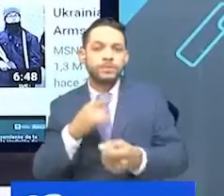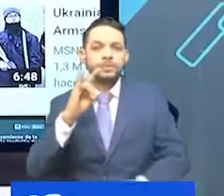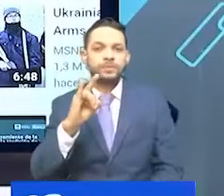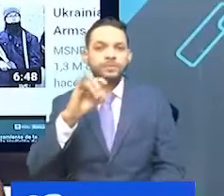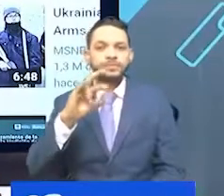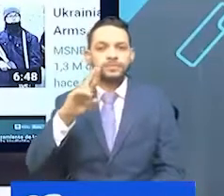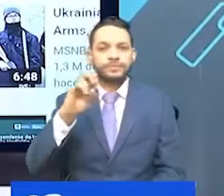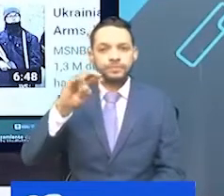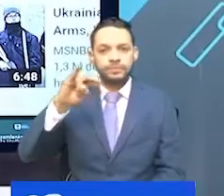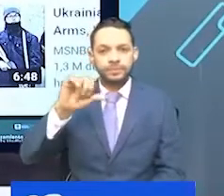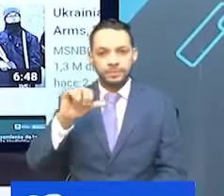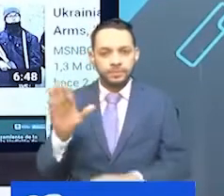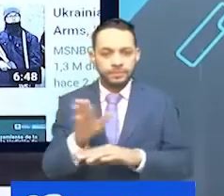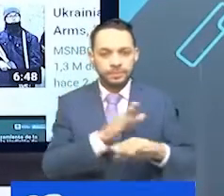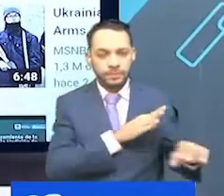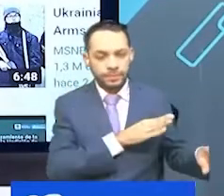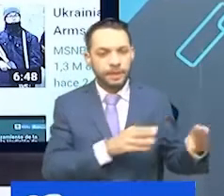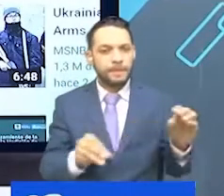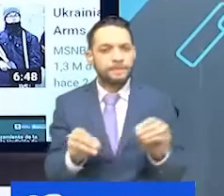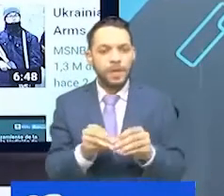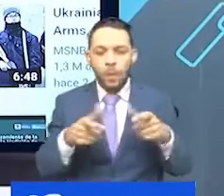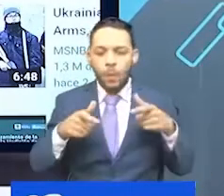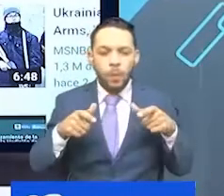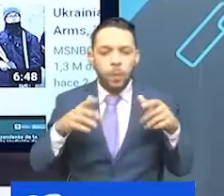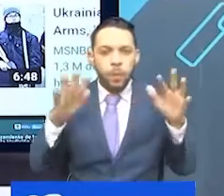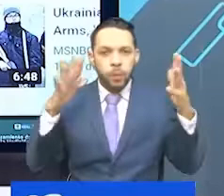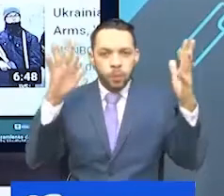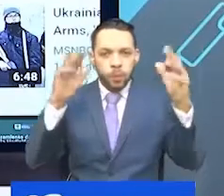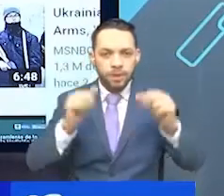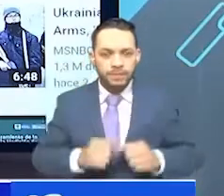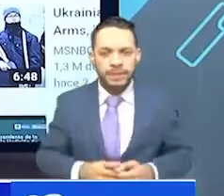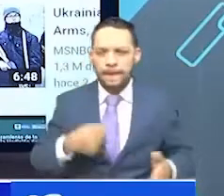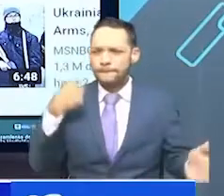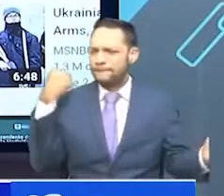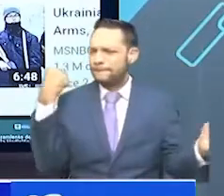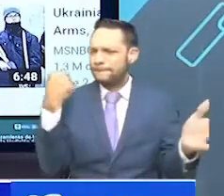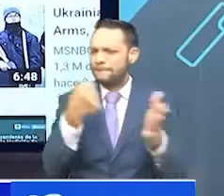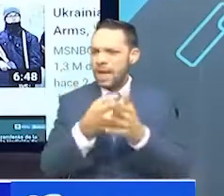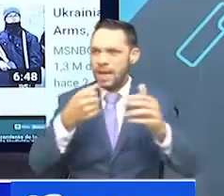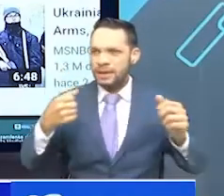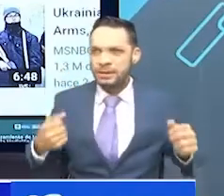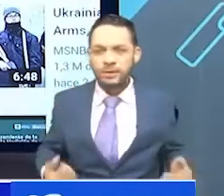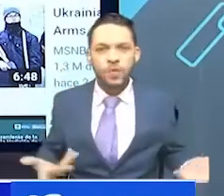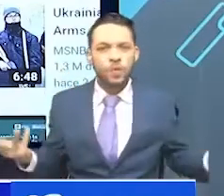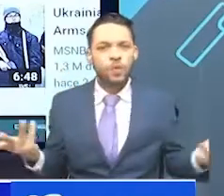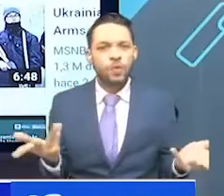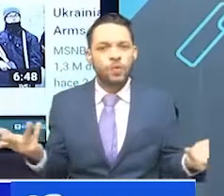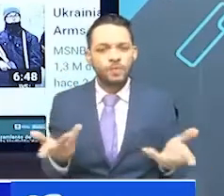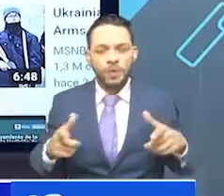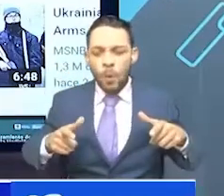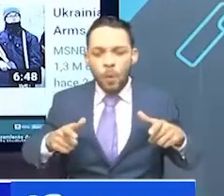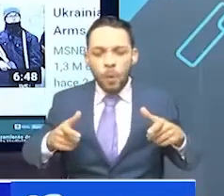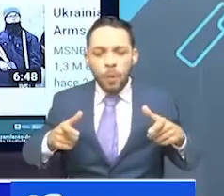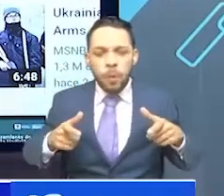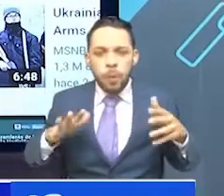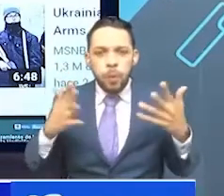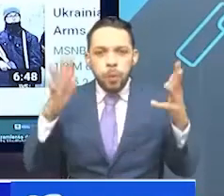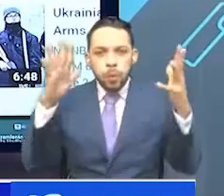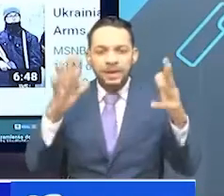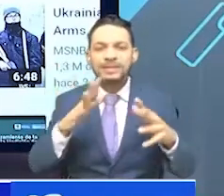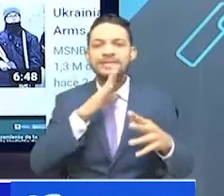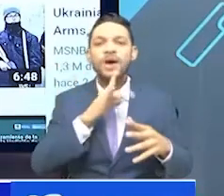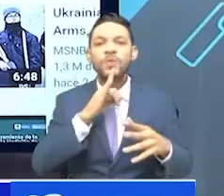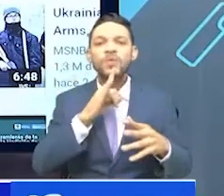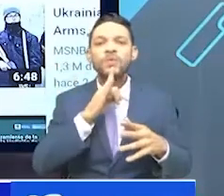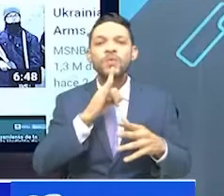Y en otras noticias, una fiesta de cumpleaños terminó en un accidente. En una celebración que se llevaba a cabo en una casa de Colorado, Estados